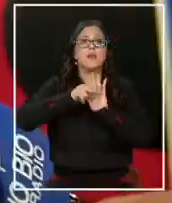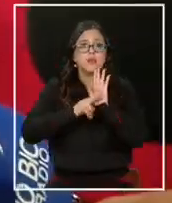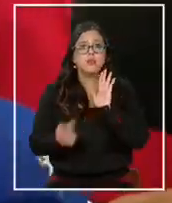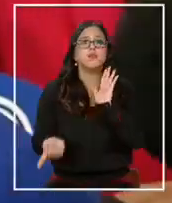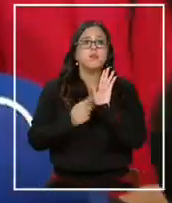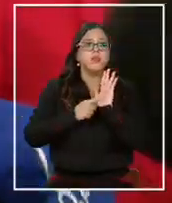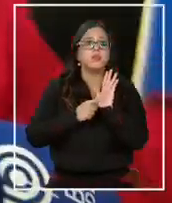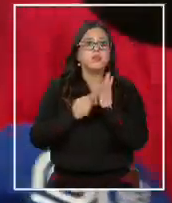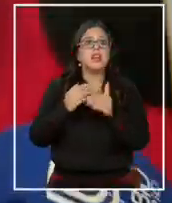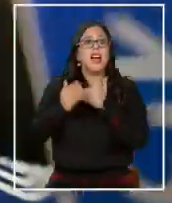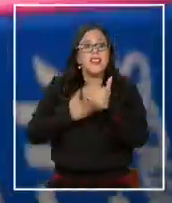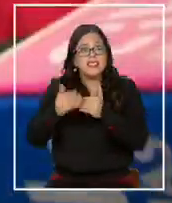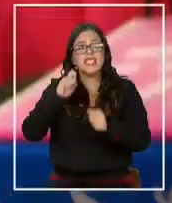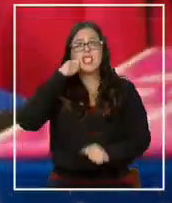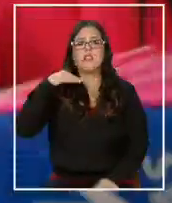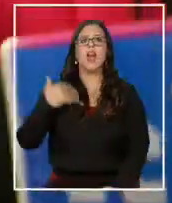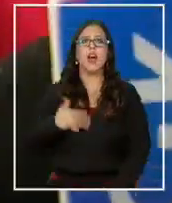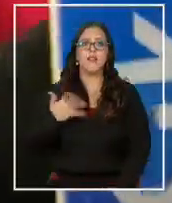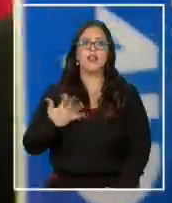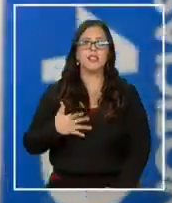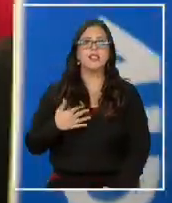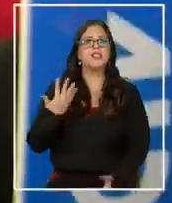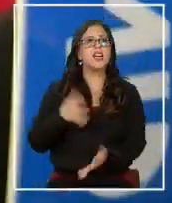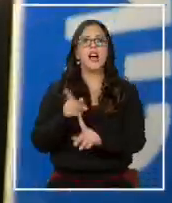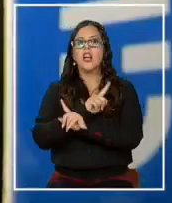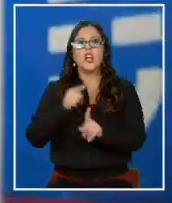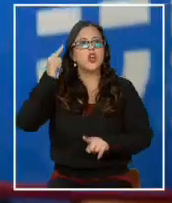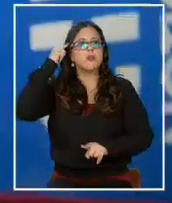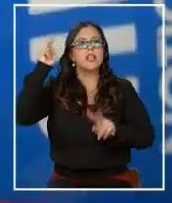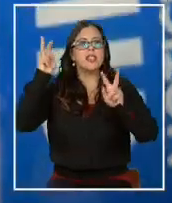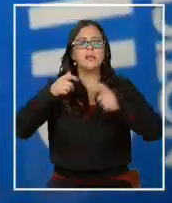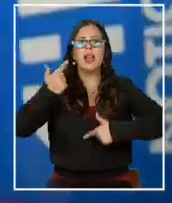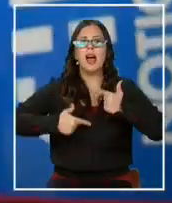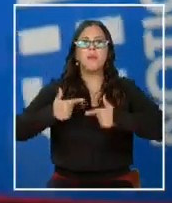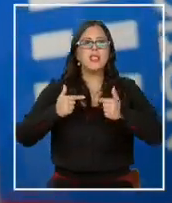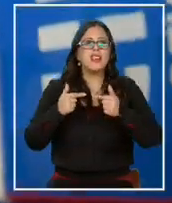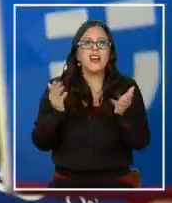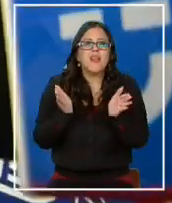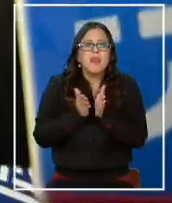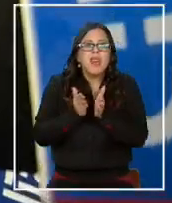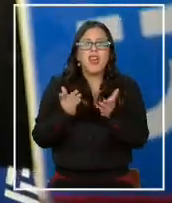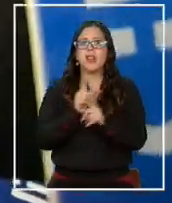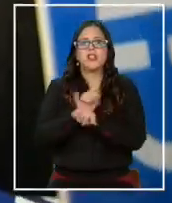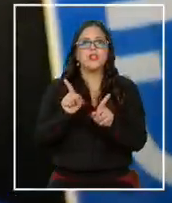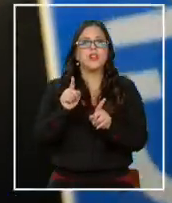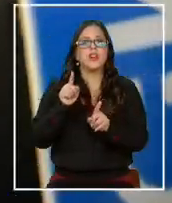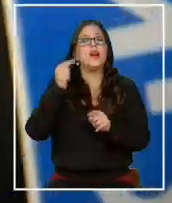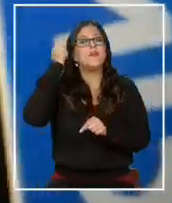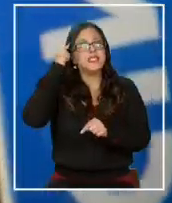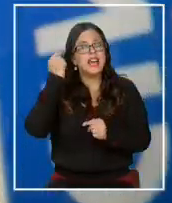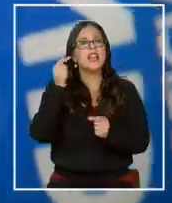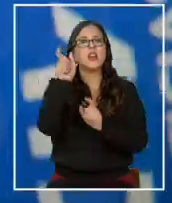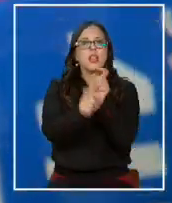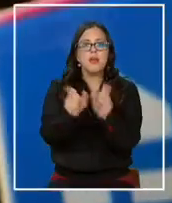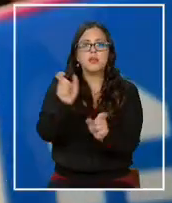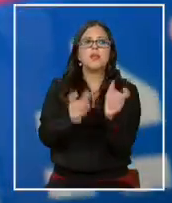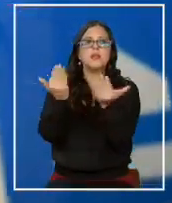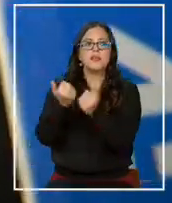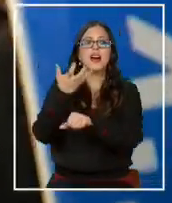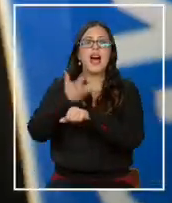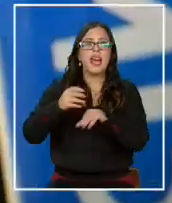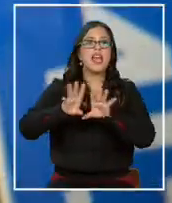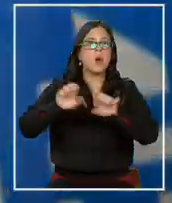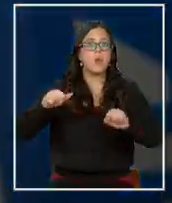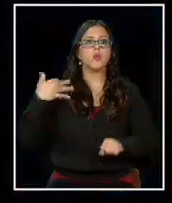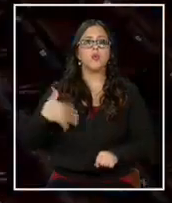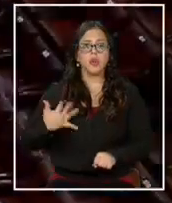adelante. Yo creo que es clave que dejemos de pensar en la política pequeña, que pensemos en lo que la gente necesita y que haya un gran desacuerdo